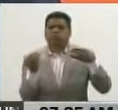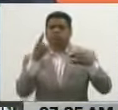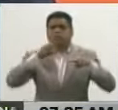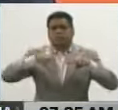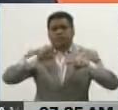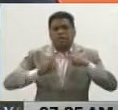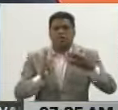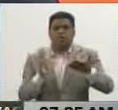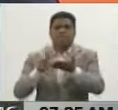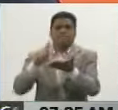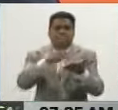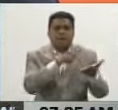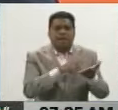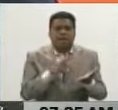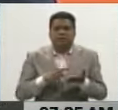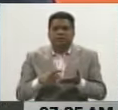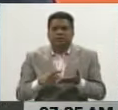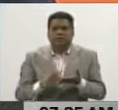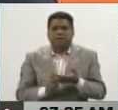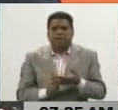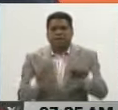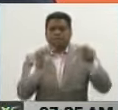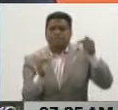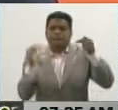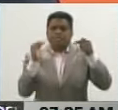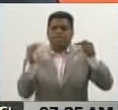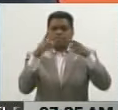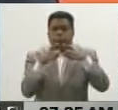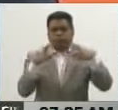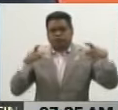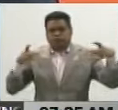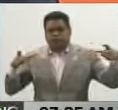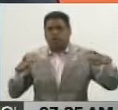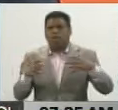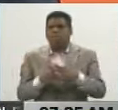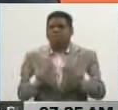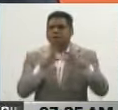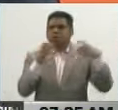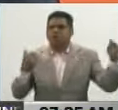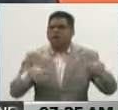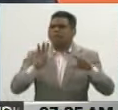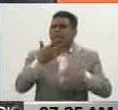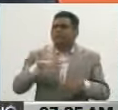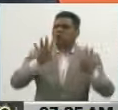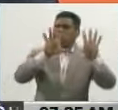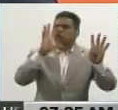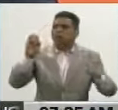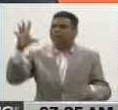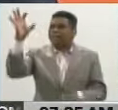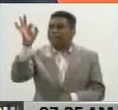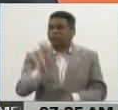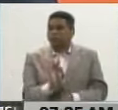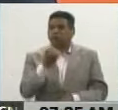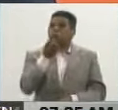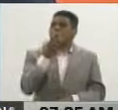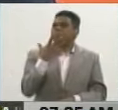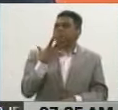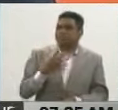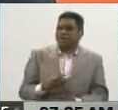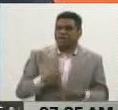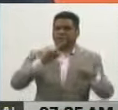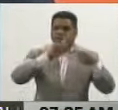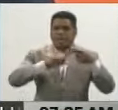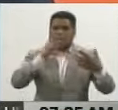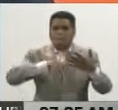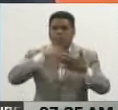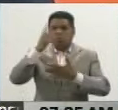Pocos países en el mundo tienen un nivel de escolaridad que ronda el 90% de la escolaridad, ¿no? El programa de alimentación